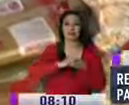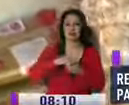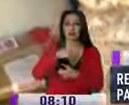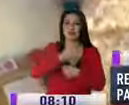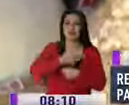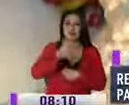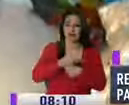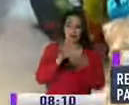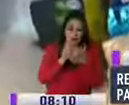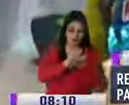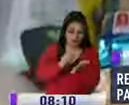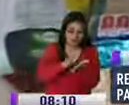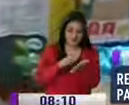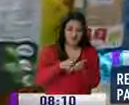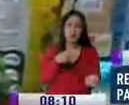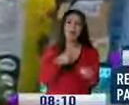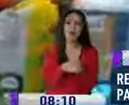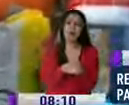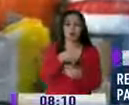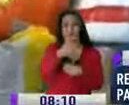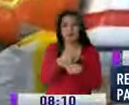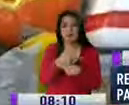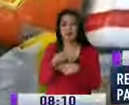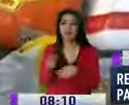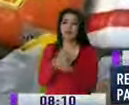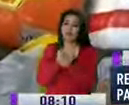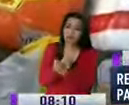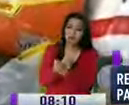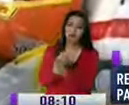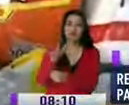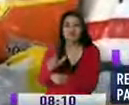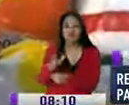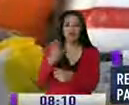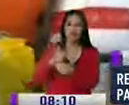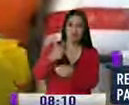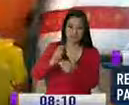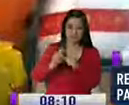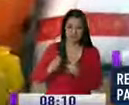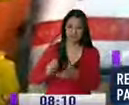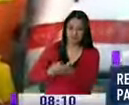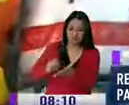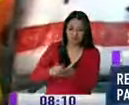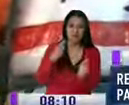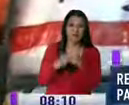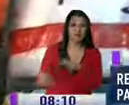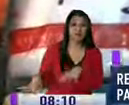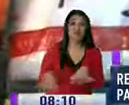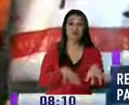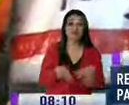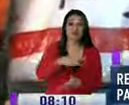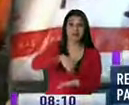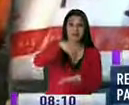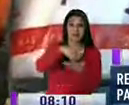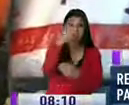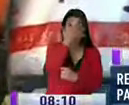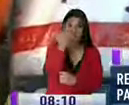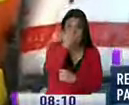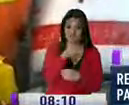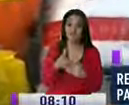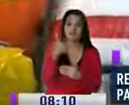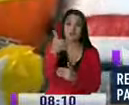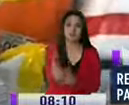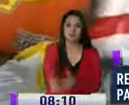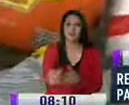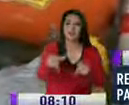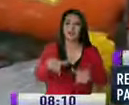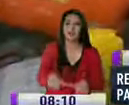Guatemala. Y bueno, realmente Quito ha demostrado una vez más, lo hicimos en el terremoto de Manabí y Esmeraldas, posterior en cuando